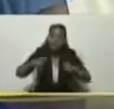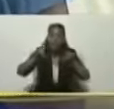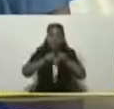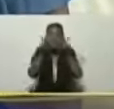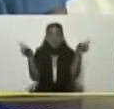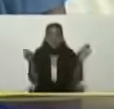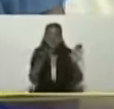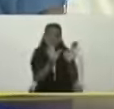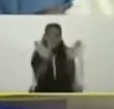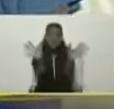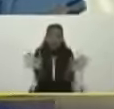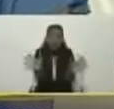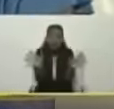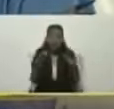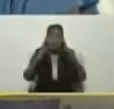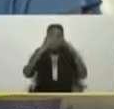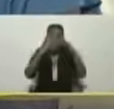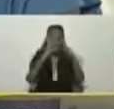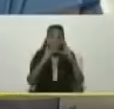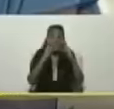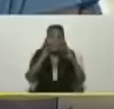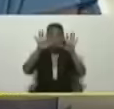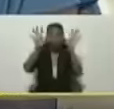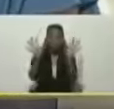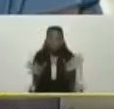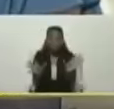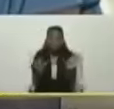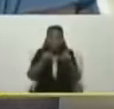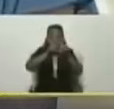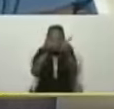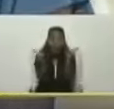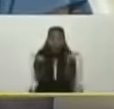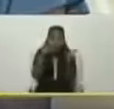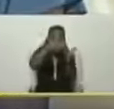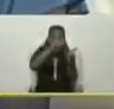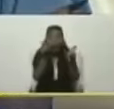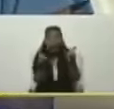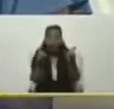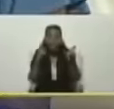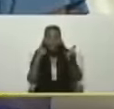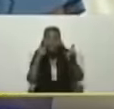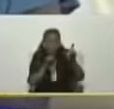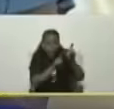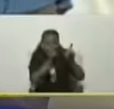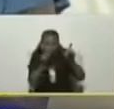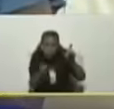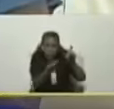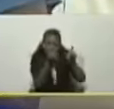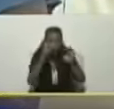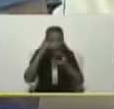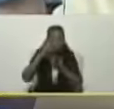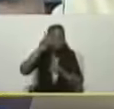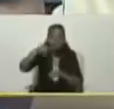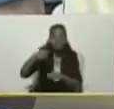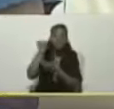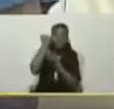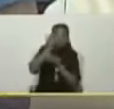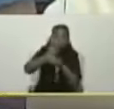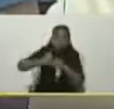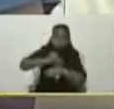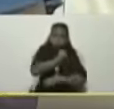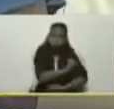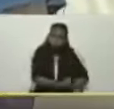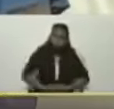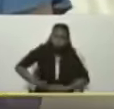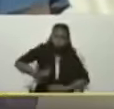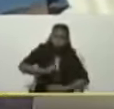ginecológicas, todos los aparatos que se necesitan para la atención ginecológica y ginecostetra de la mujer. Así que está